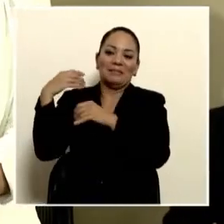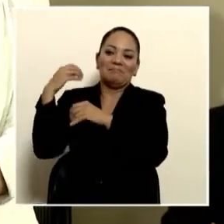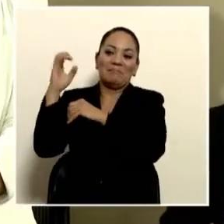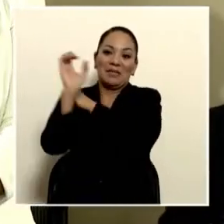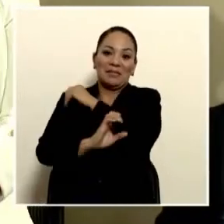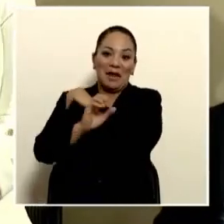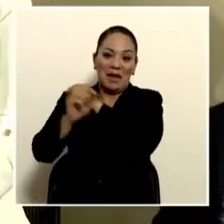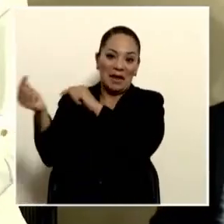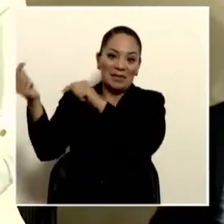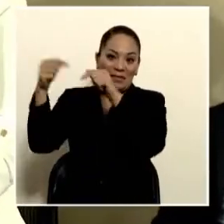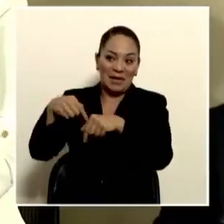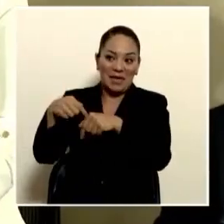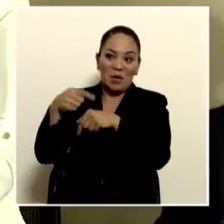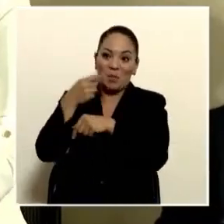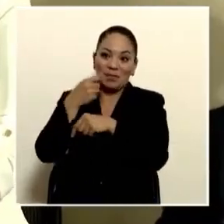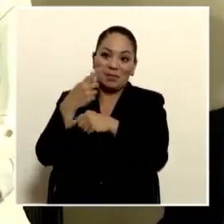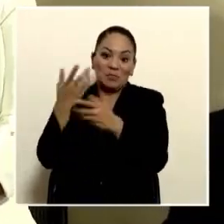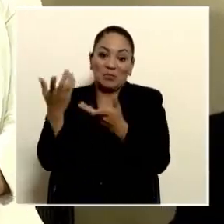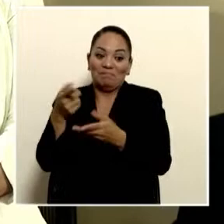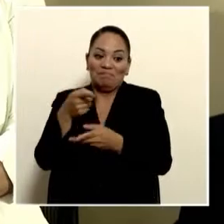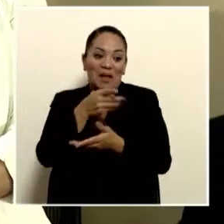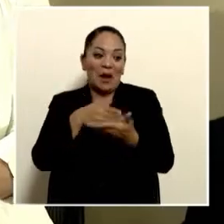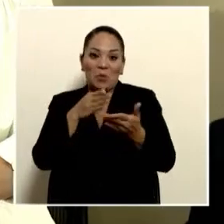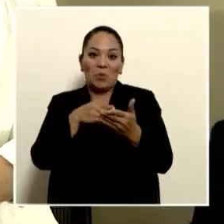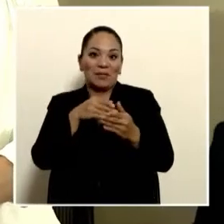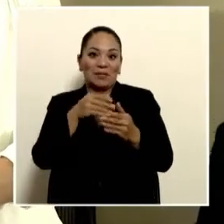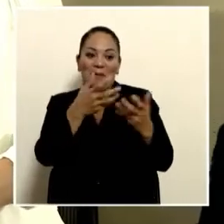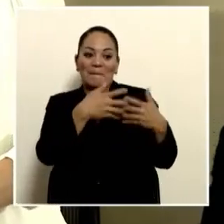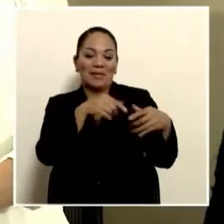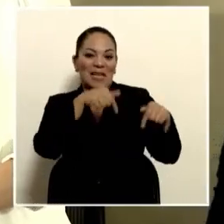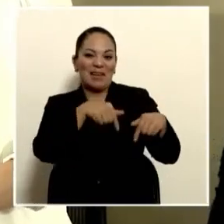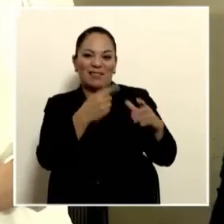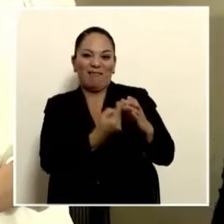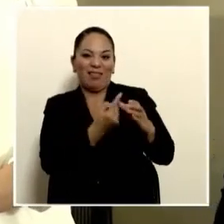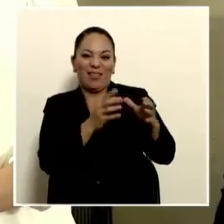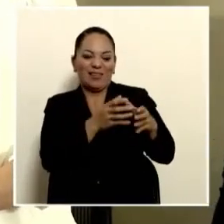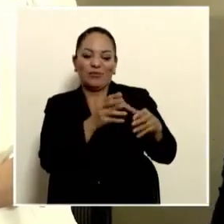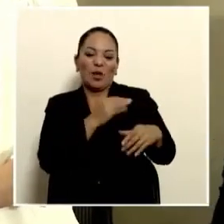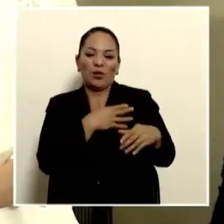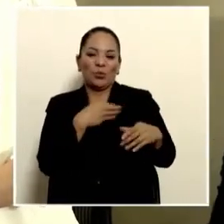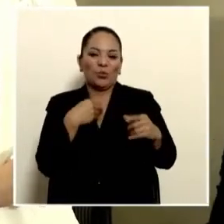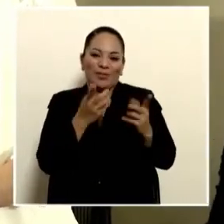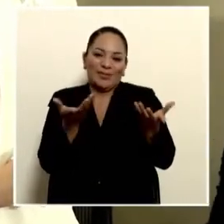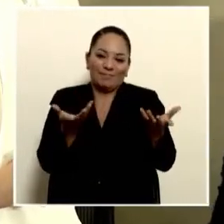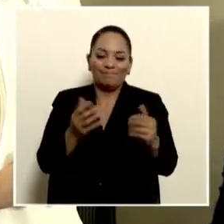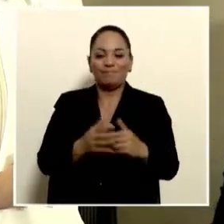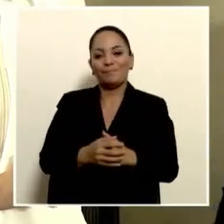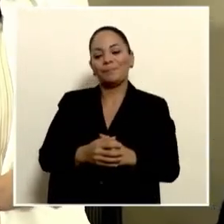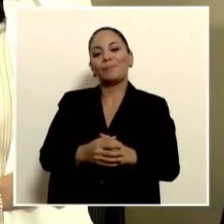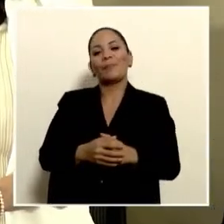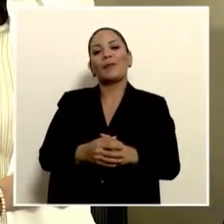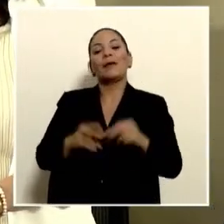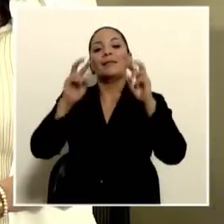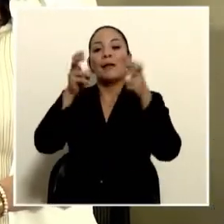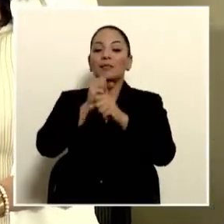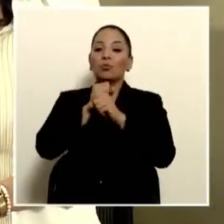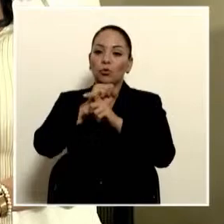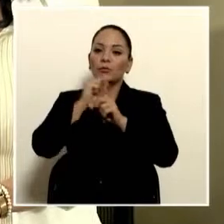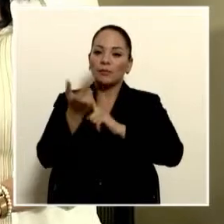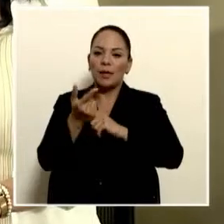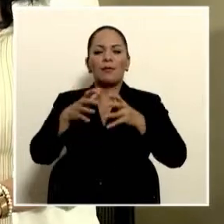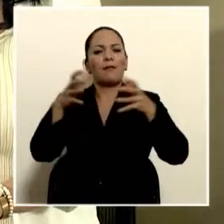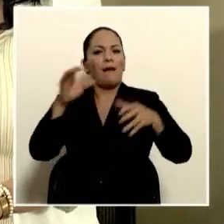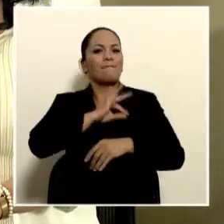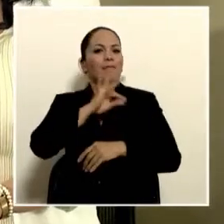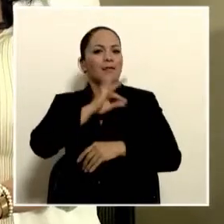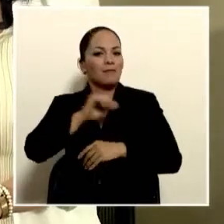Vamos a ver, el negocio pues se les cae un poco, ¿verdad? Y con respecto a la seguridad social, por supuesto que vamos a tener un gran beneficio,